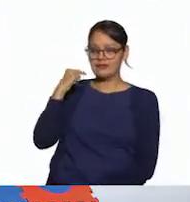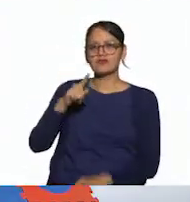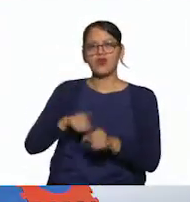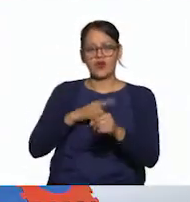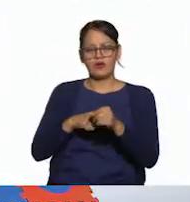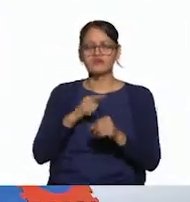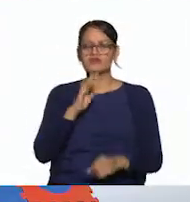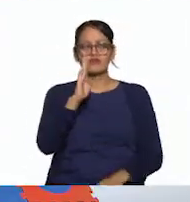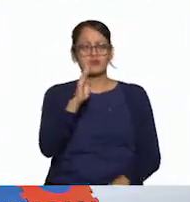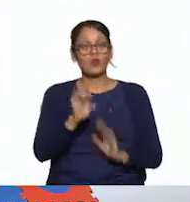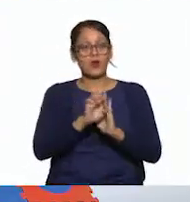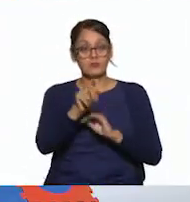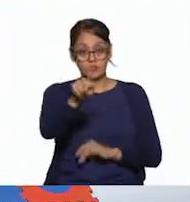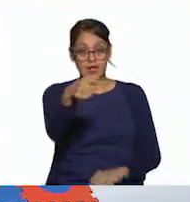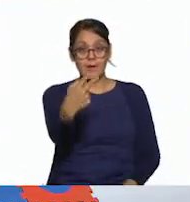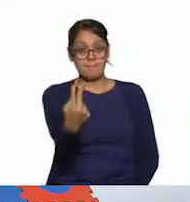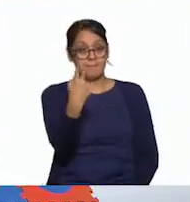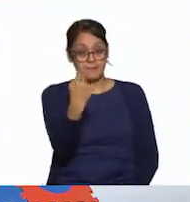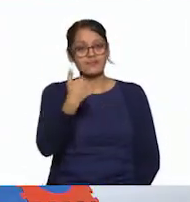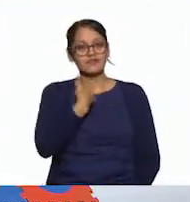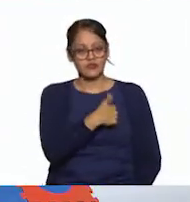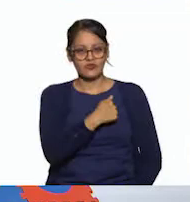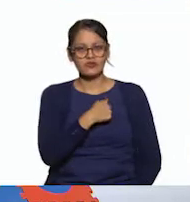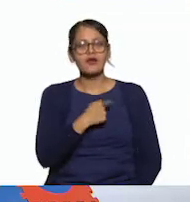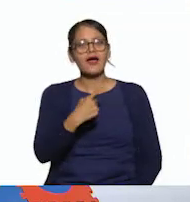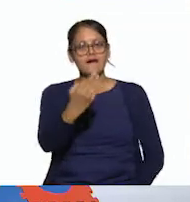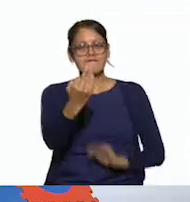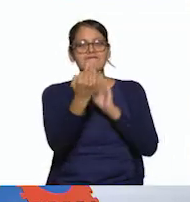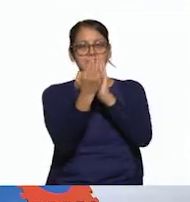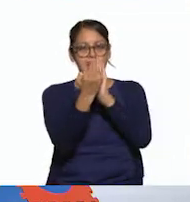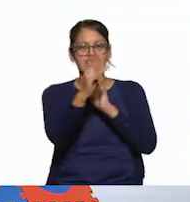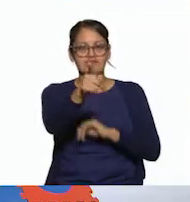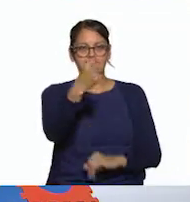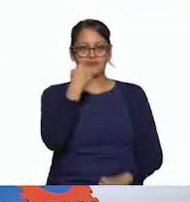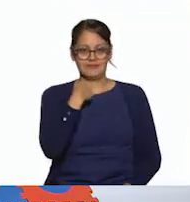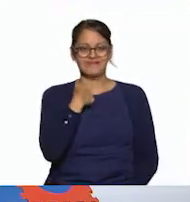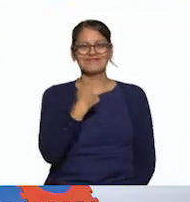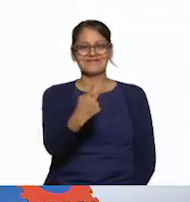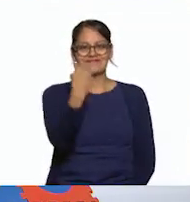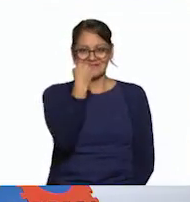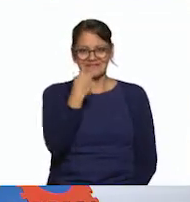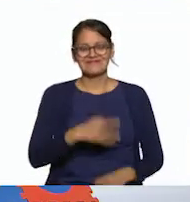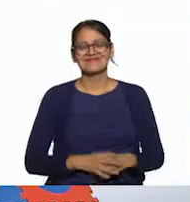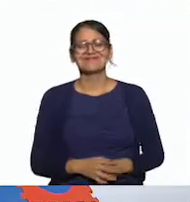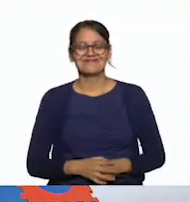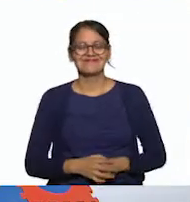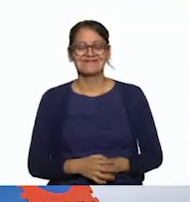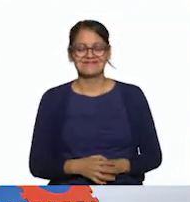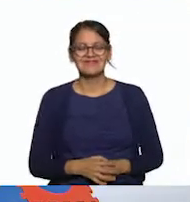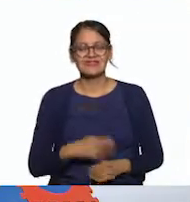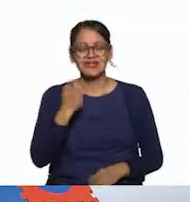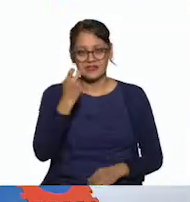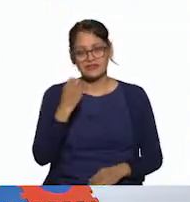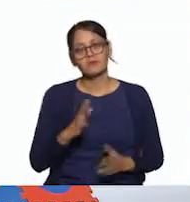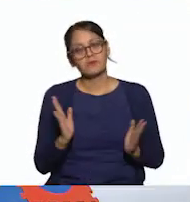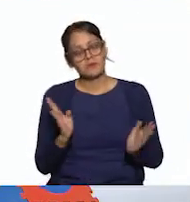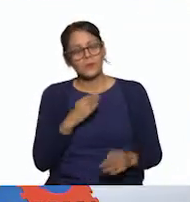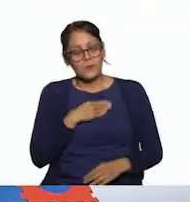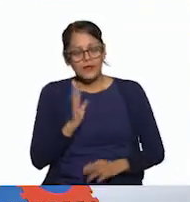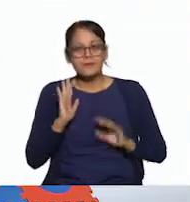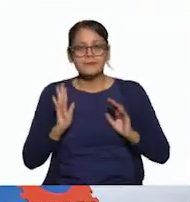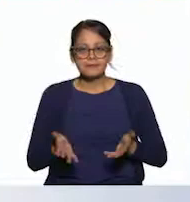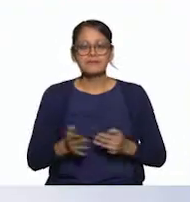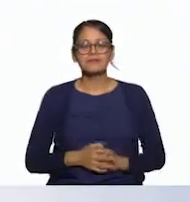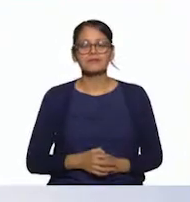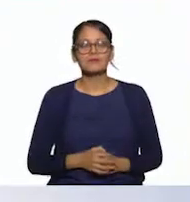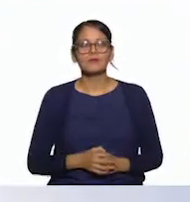por ejemplo, nos están viendo a nosotros. Este yo es su sé frente. Que sí, nos están viendo. Así es. Bueno, Pilar, ya